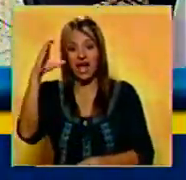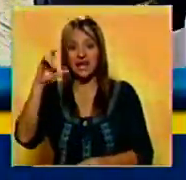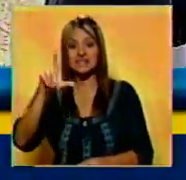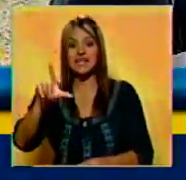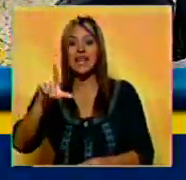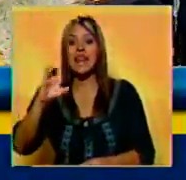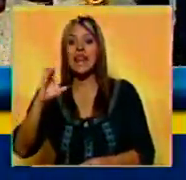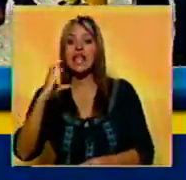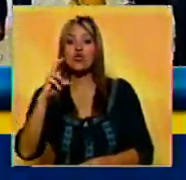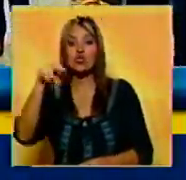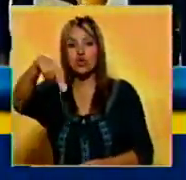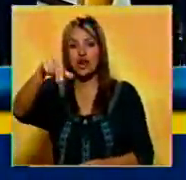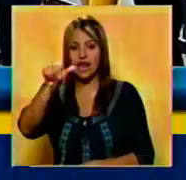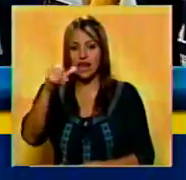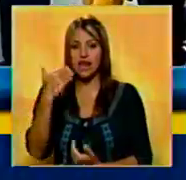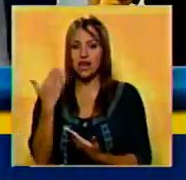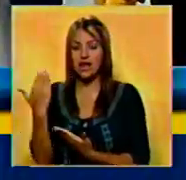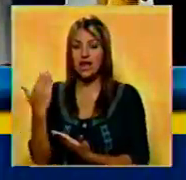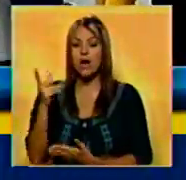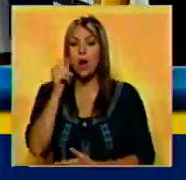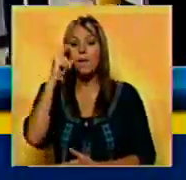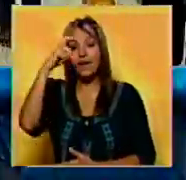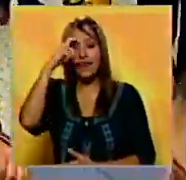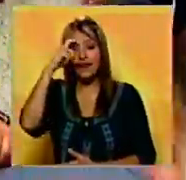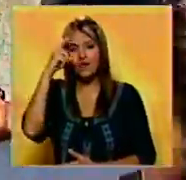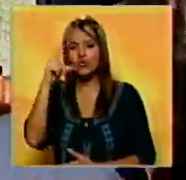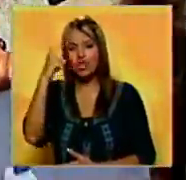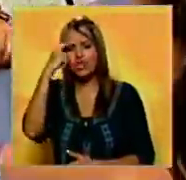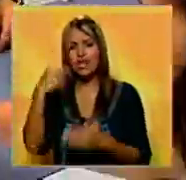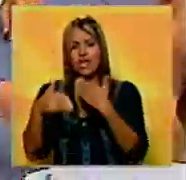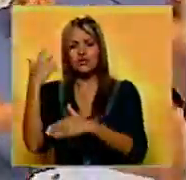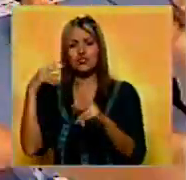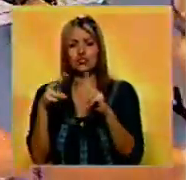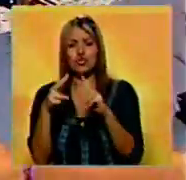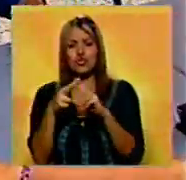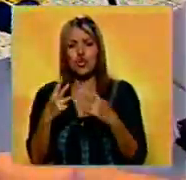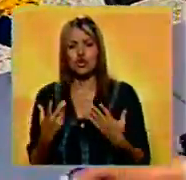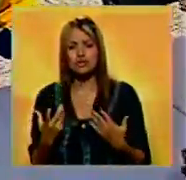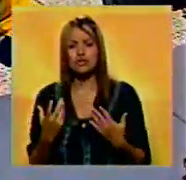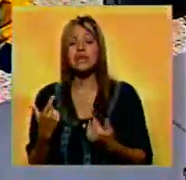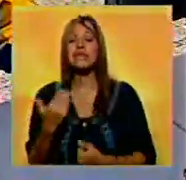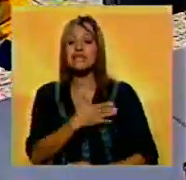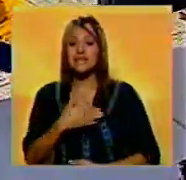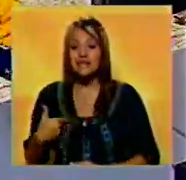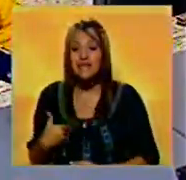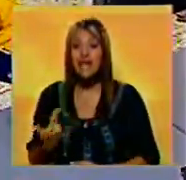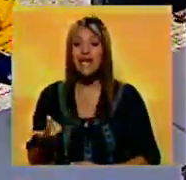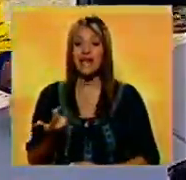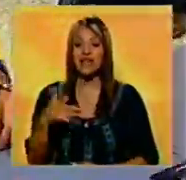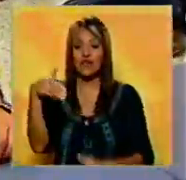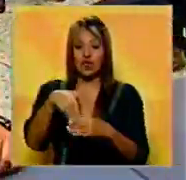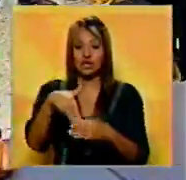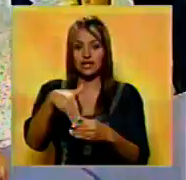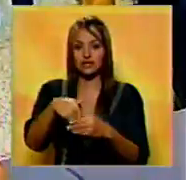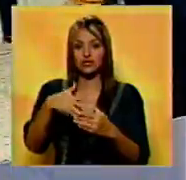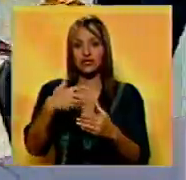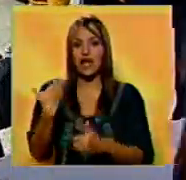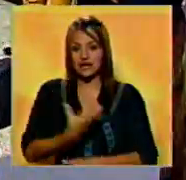Ernesto Villegas está, hace unos días apenas se dio a conocer esta aspiración electoral y